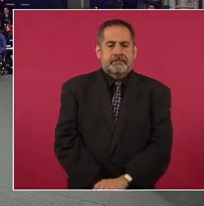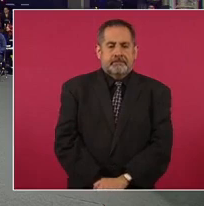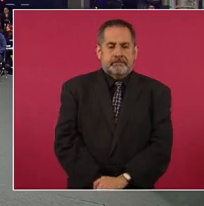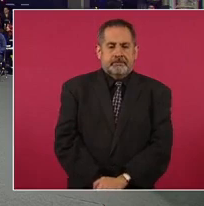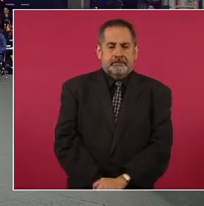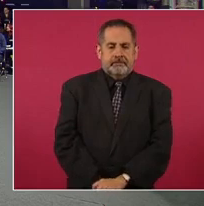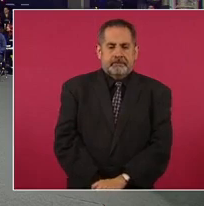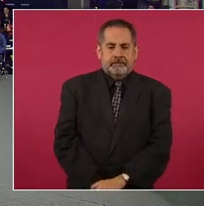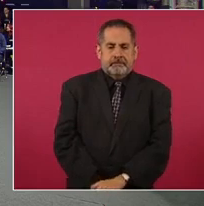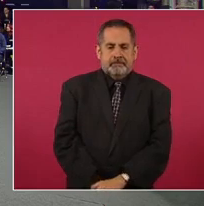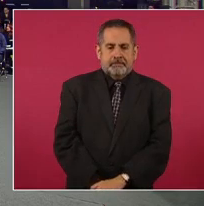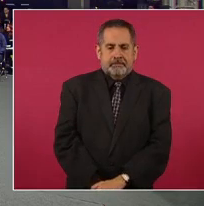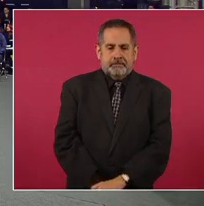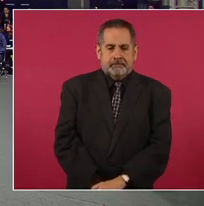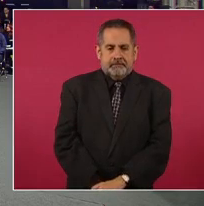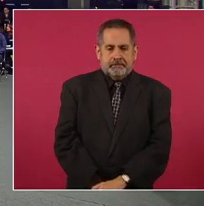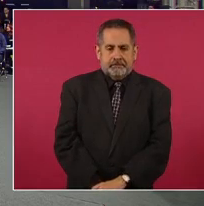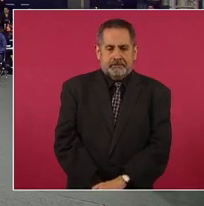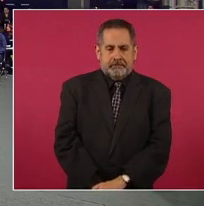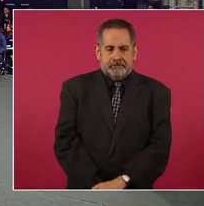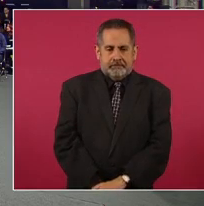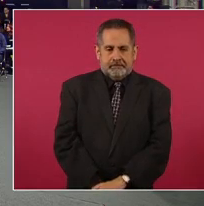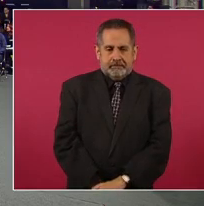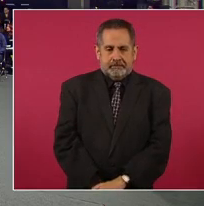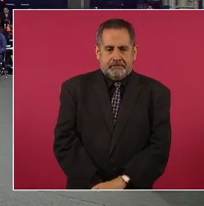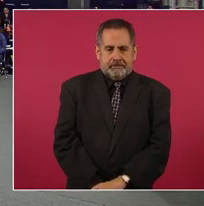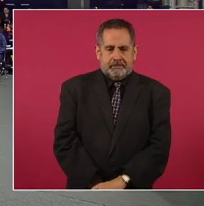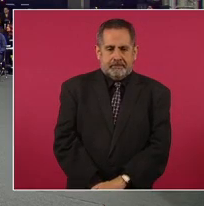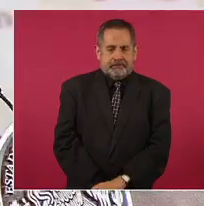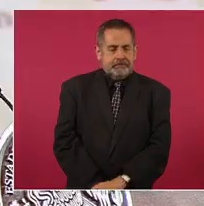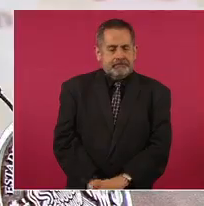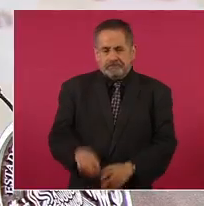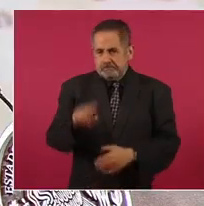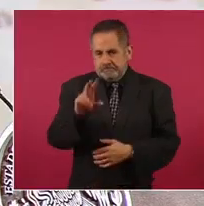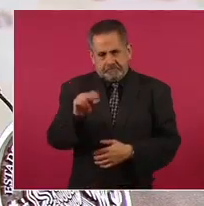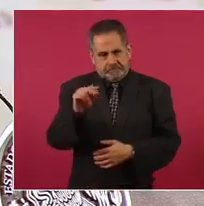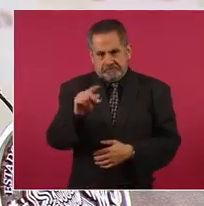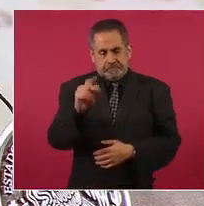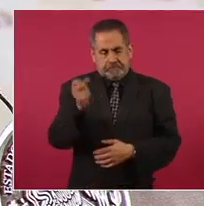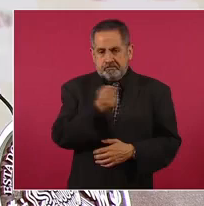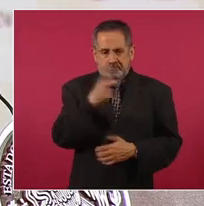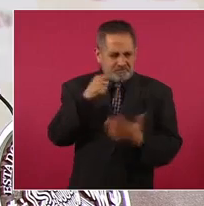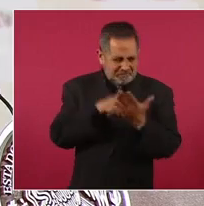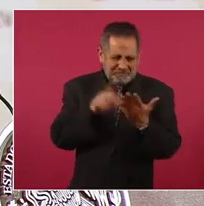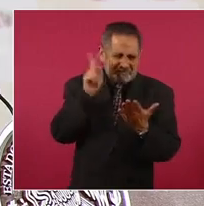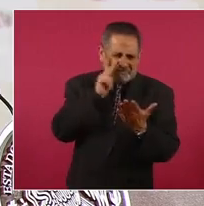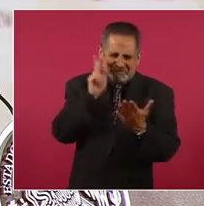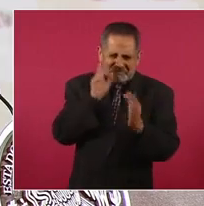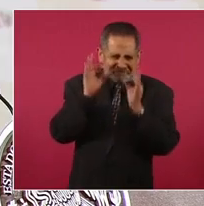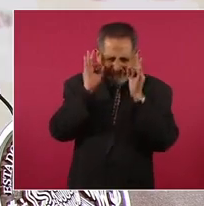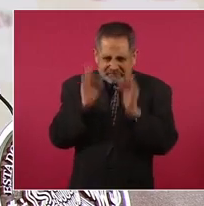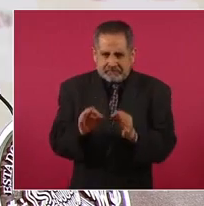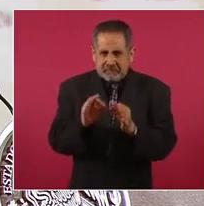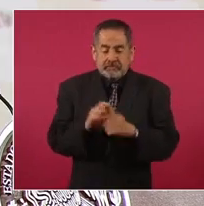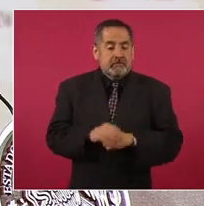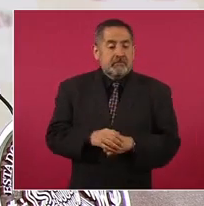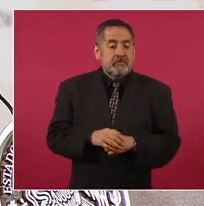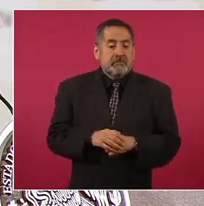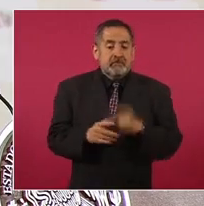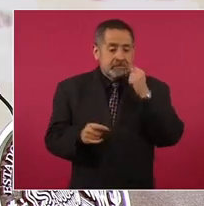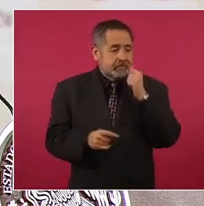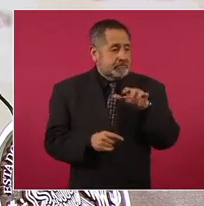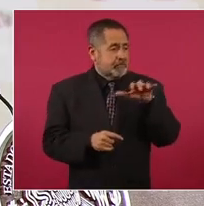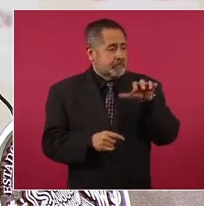No, yo incluso hay algunos tan consistentes que quitando la captura